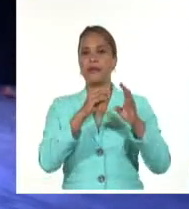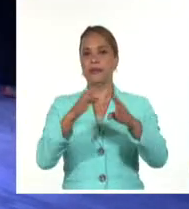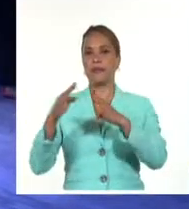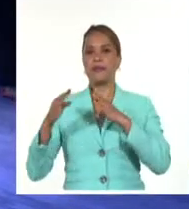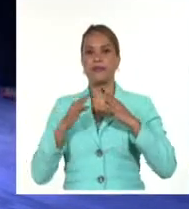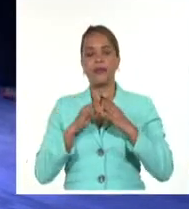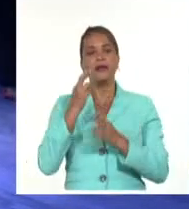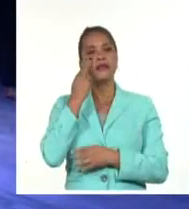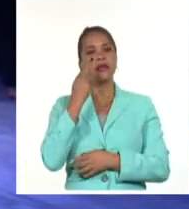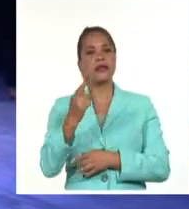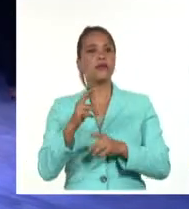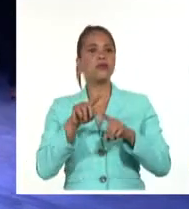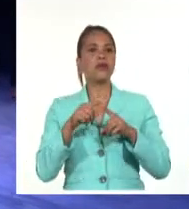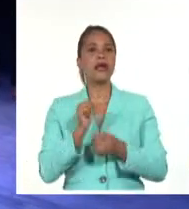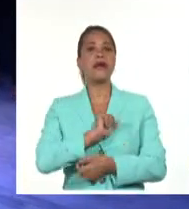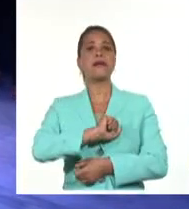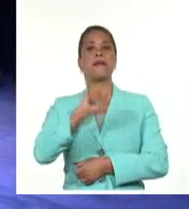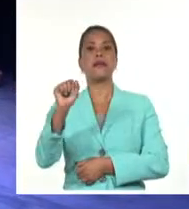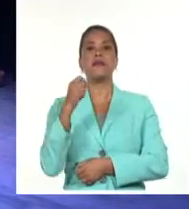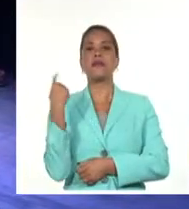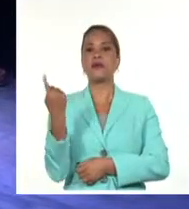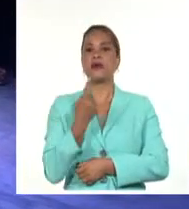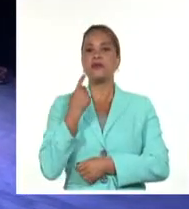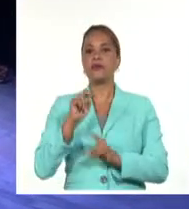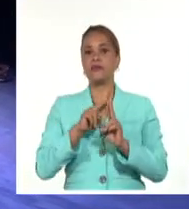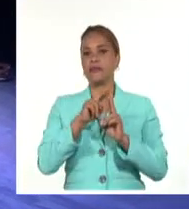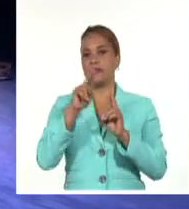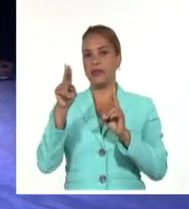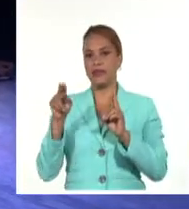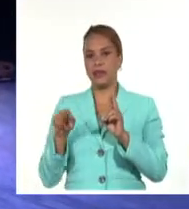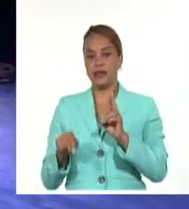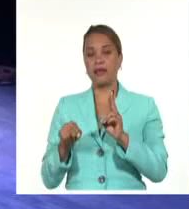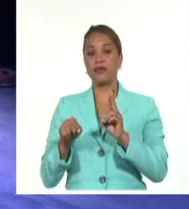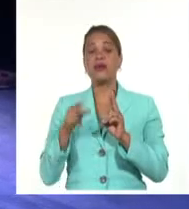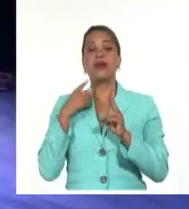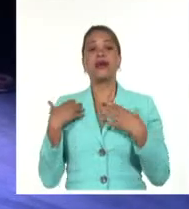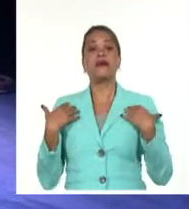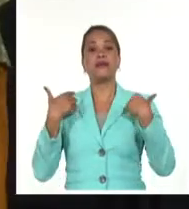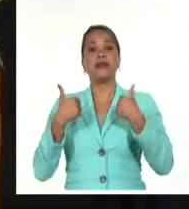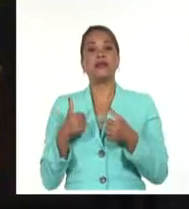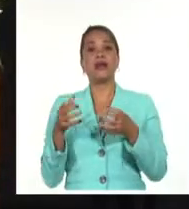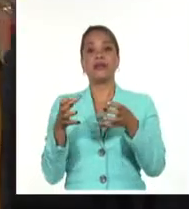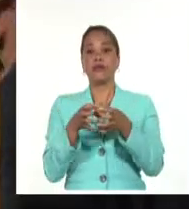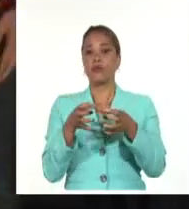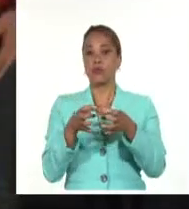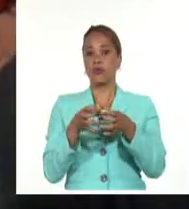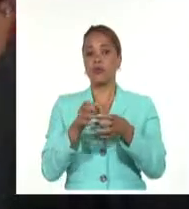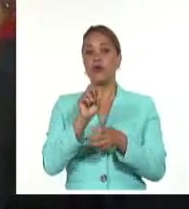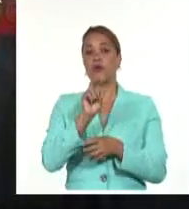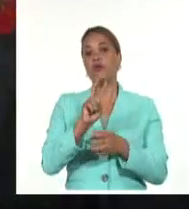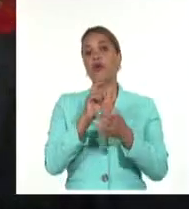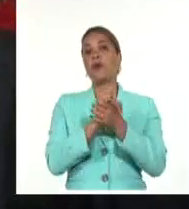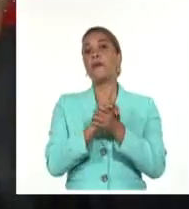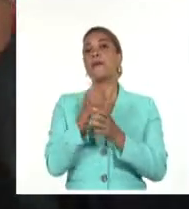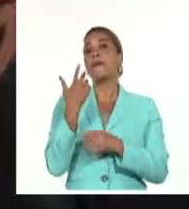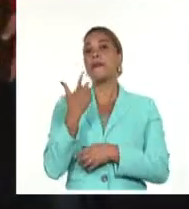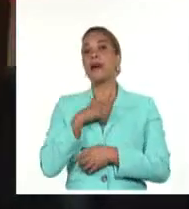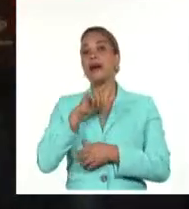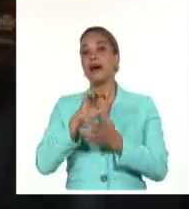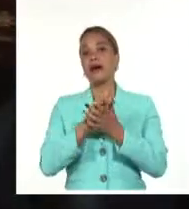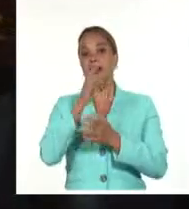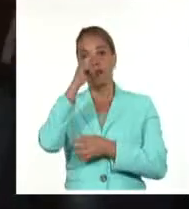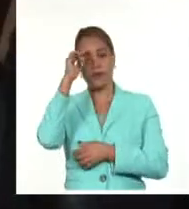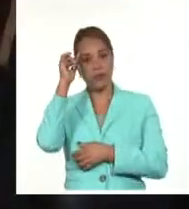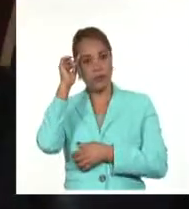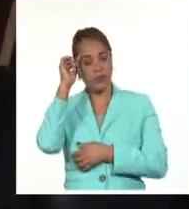reconoce la impronta del premio nacional de teatro dagoberto gaínza director del conjunto a dos manos y los aportes a la formación de